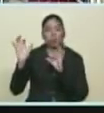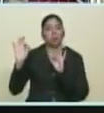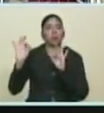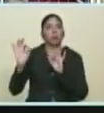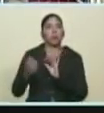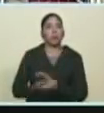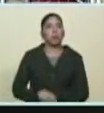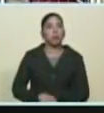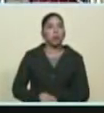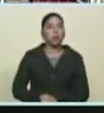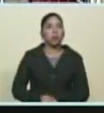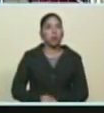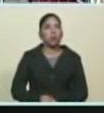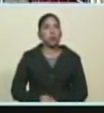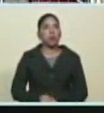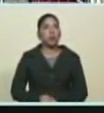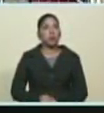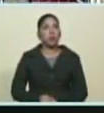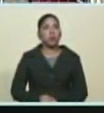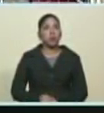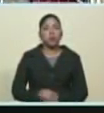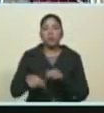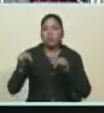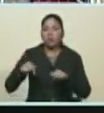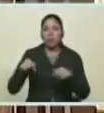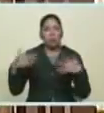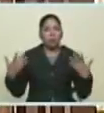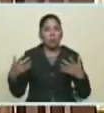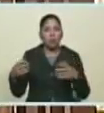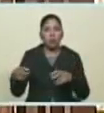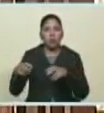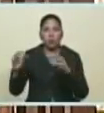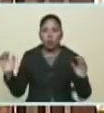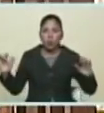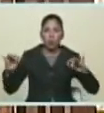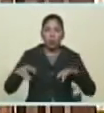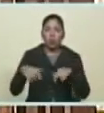Consejo Federal de Gobierno es una instancia de diálogo y de trabajo.